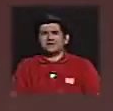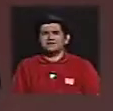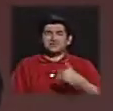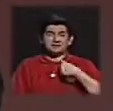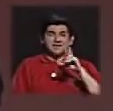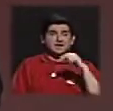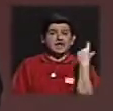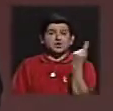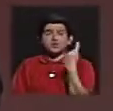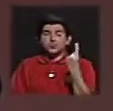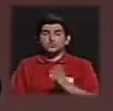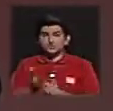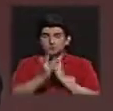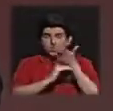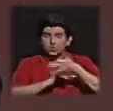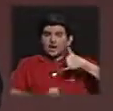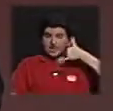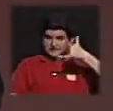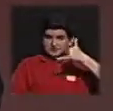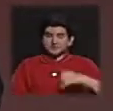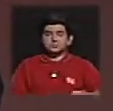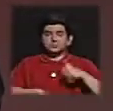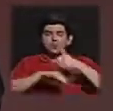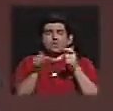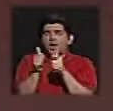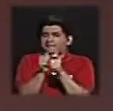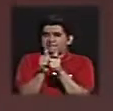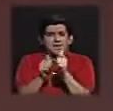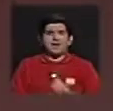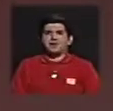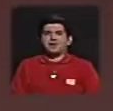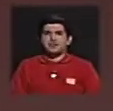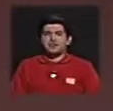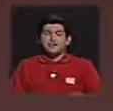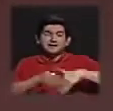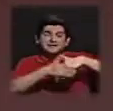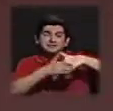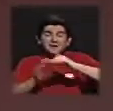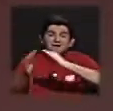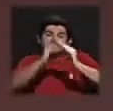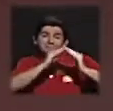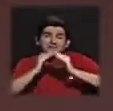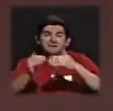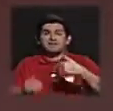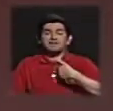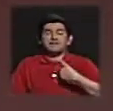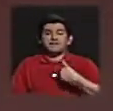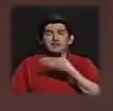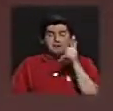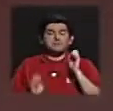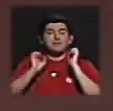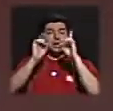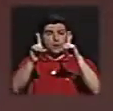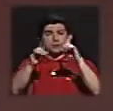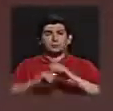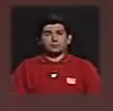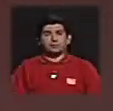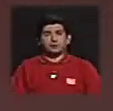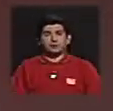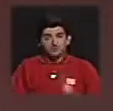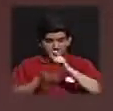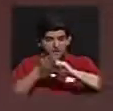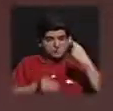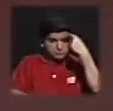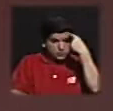no solamente acceso al teléfono y a mandar mensajes de texto, estamos impidiéndole a comunidades tener una mejor educación en las